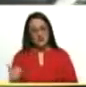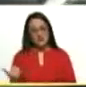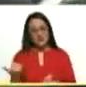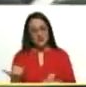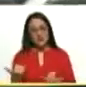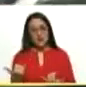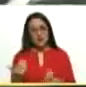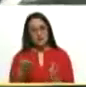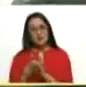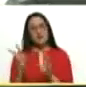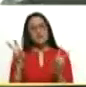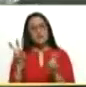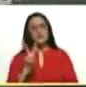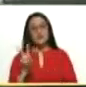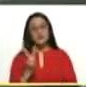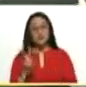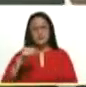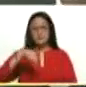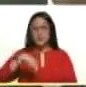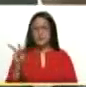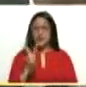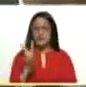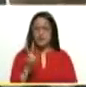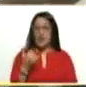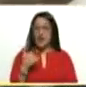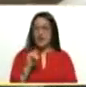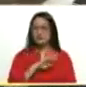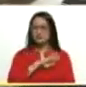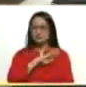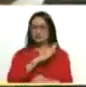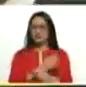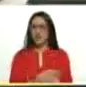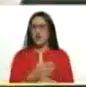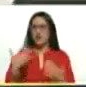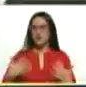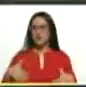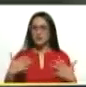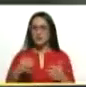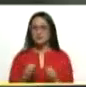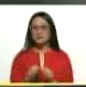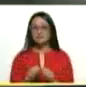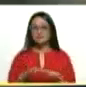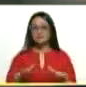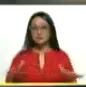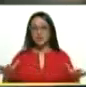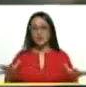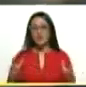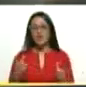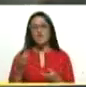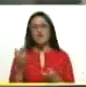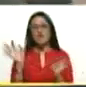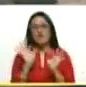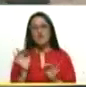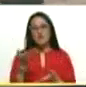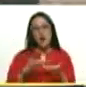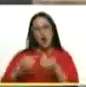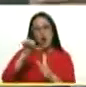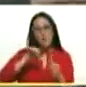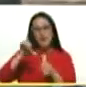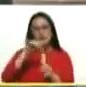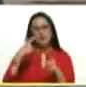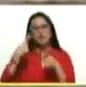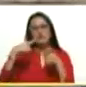referirme a Venezuela. Nuestro país posee grandes potencialidades para expandir los diferentes mecanismos de cooperación en distintas áreas